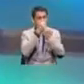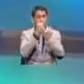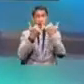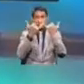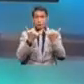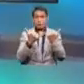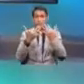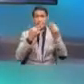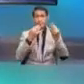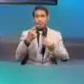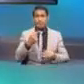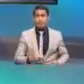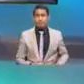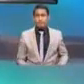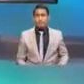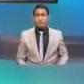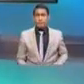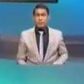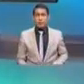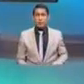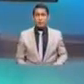informe.